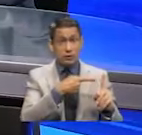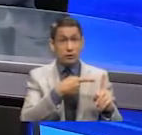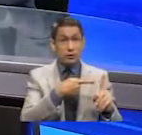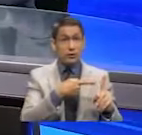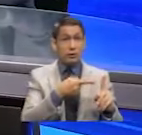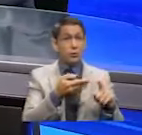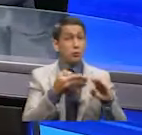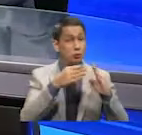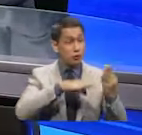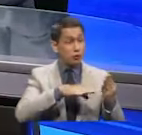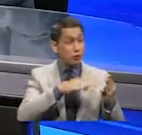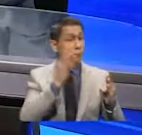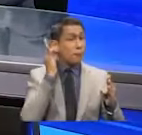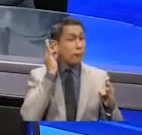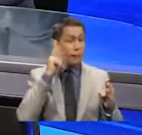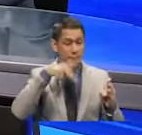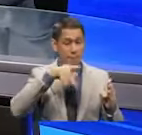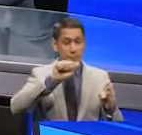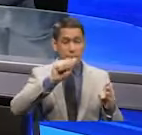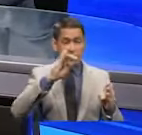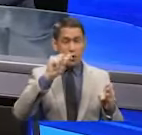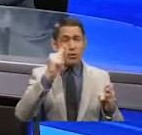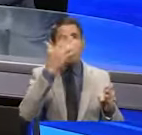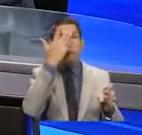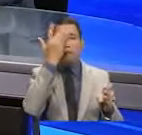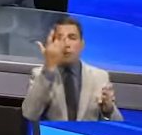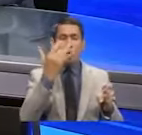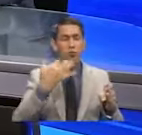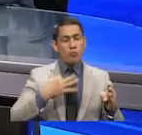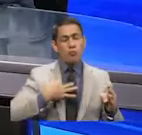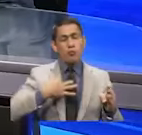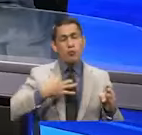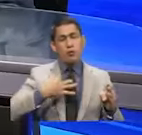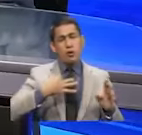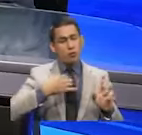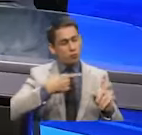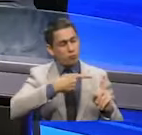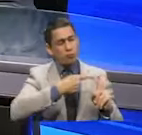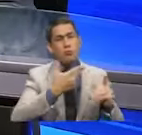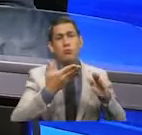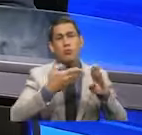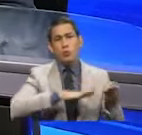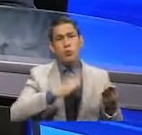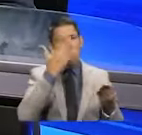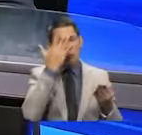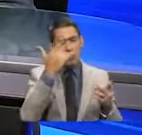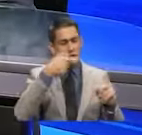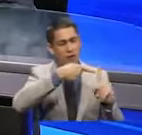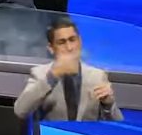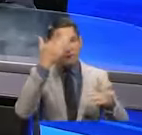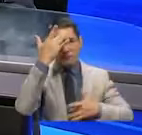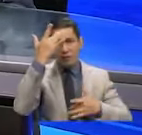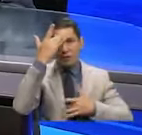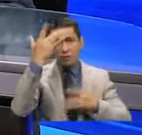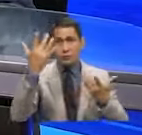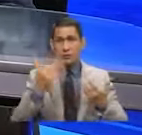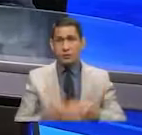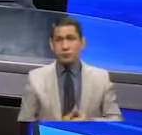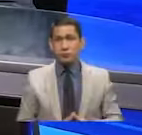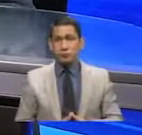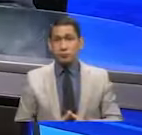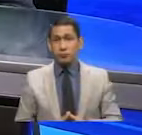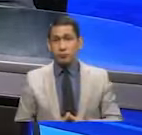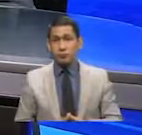vaya a confundir, Felipe. Así es, Caridad, y tenemos que también ser claros que la muerte de Paola Roldán no sea en vano. Que las